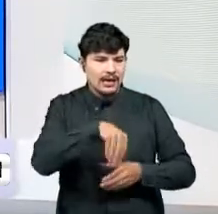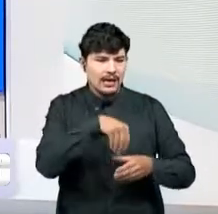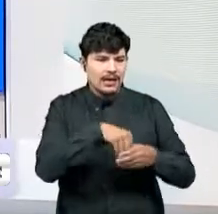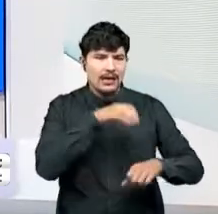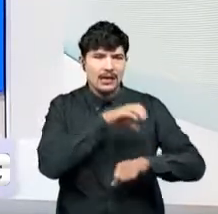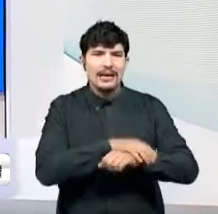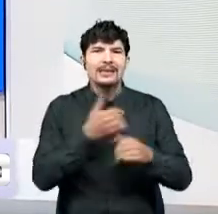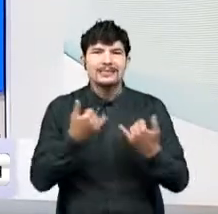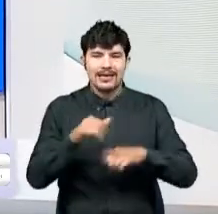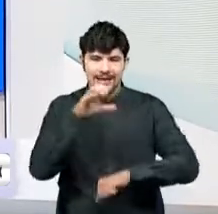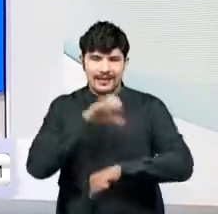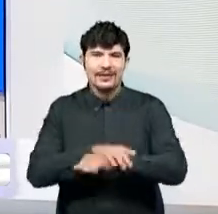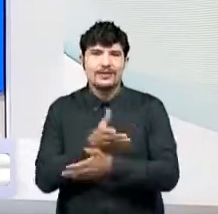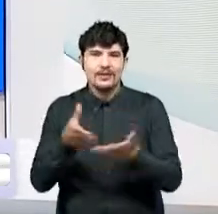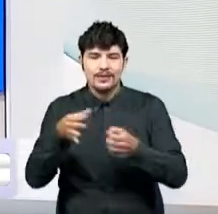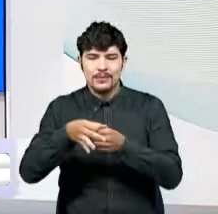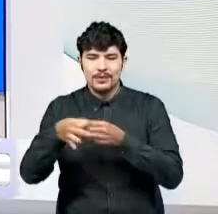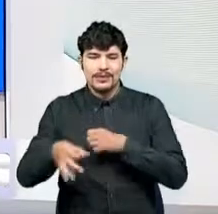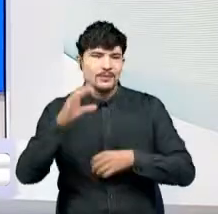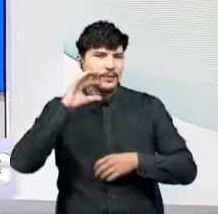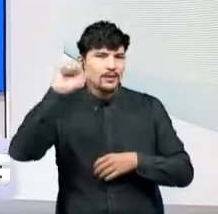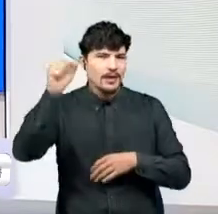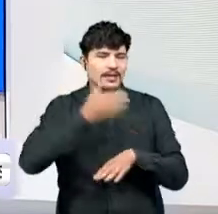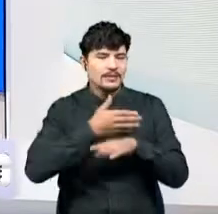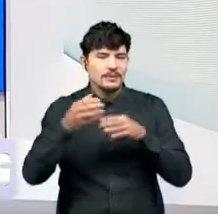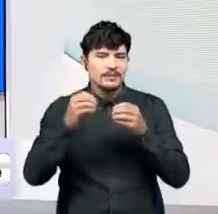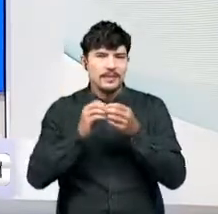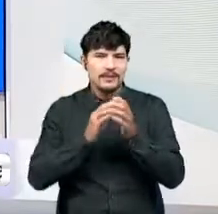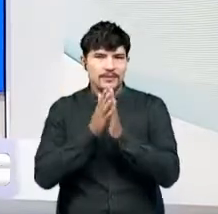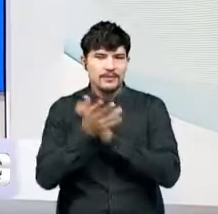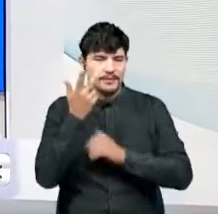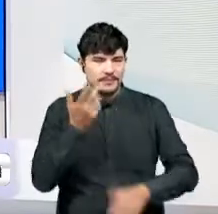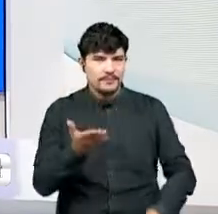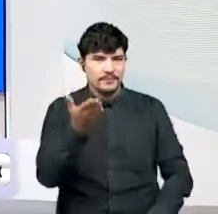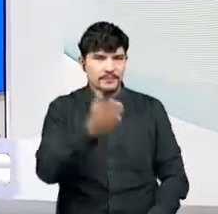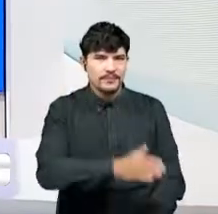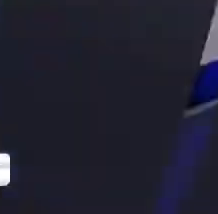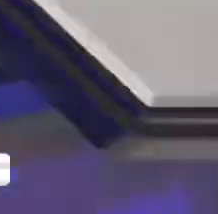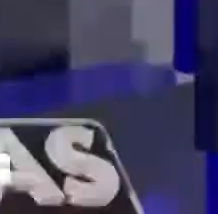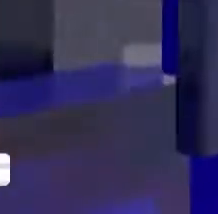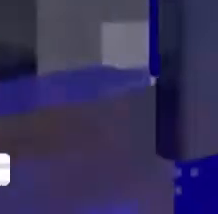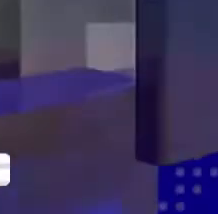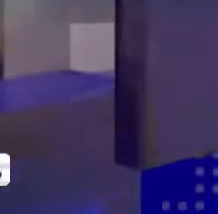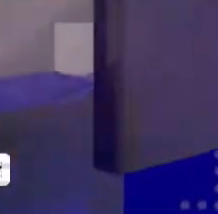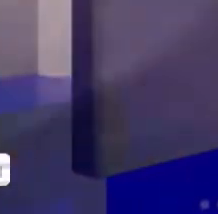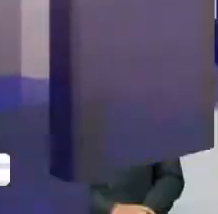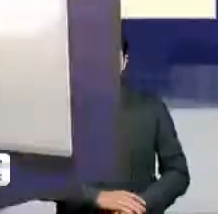fue capturado en ocaña raúl rolando castro como se dio ese operativo muy buenas tardes